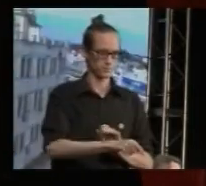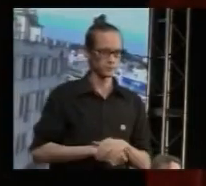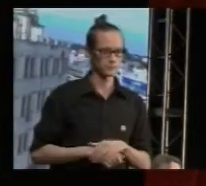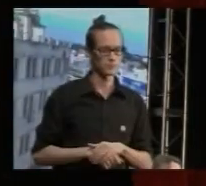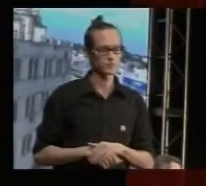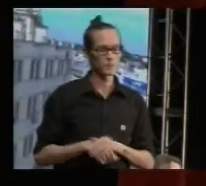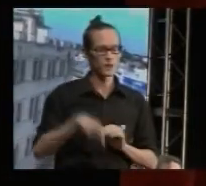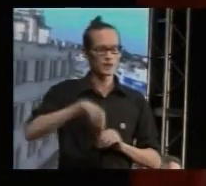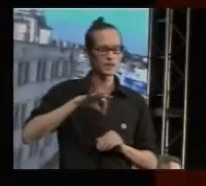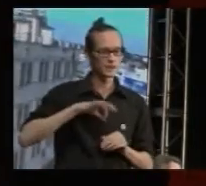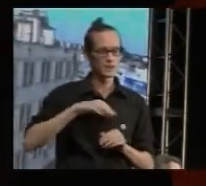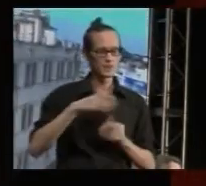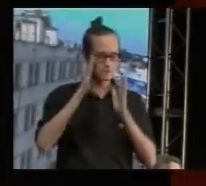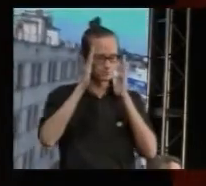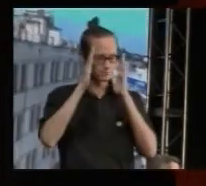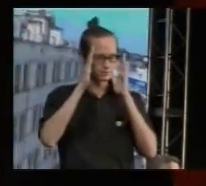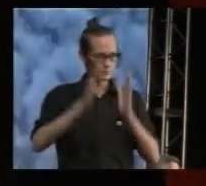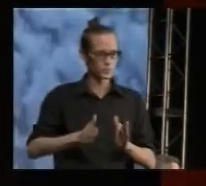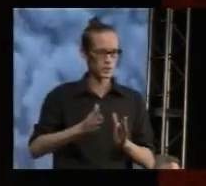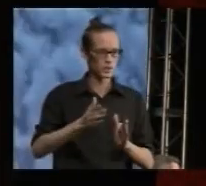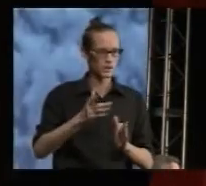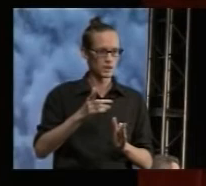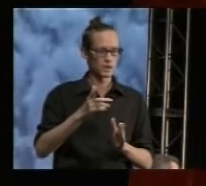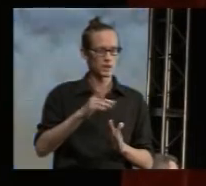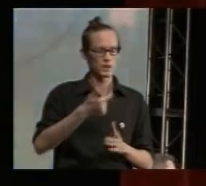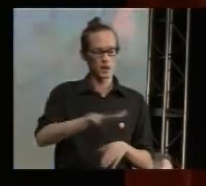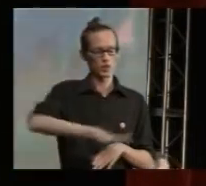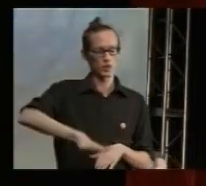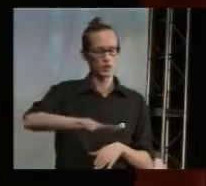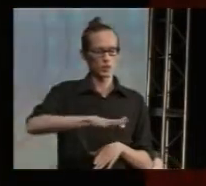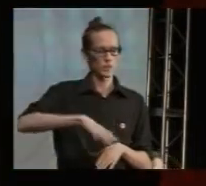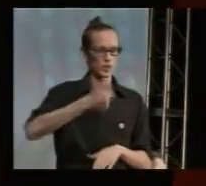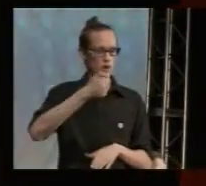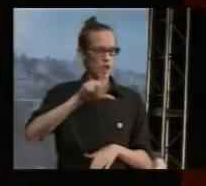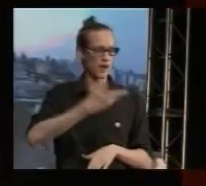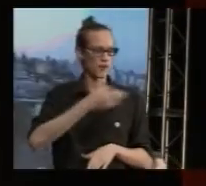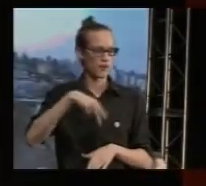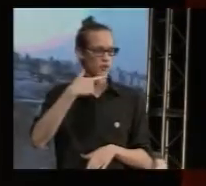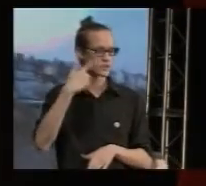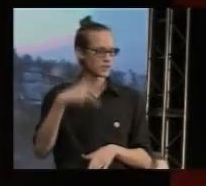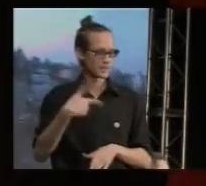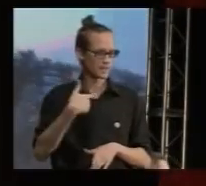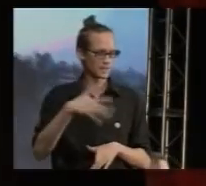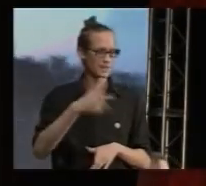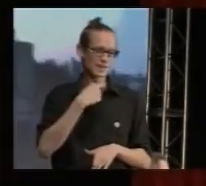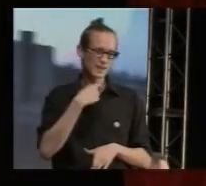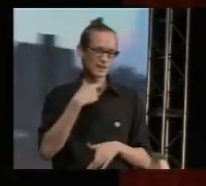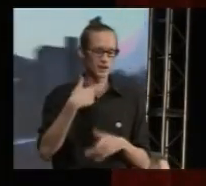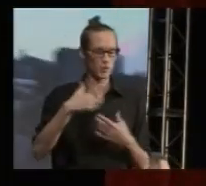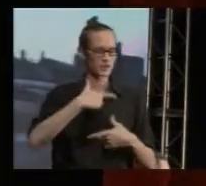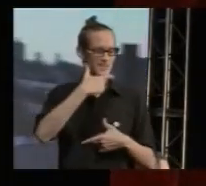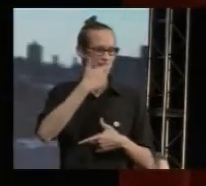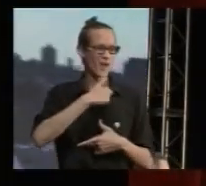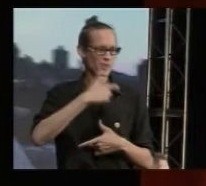proponemos en política deportiva la climatización de las piletas del complejo Alfonsín, la instalación allí mismo de una cancha de hockey sintética en convenio